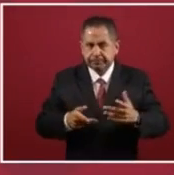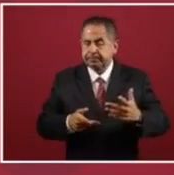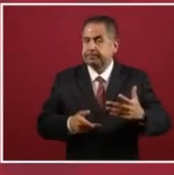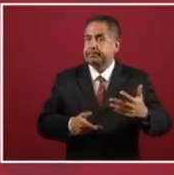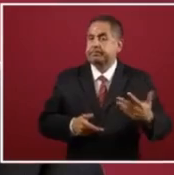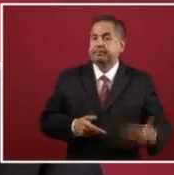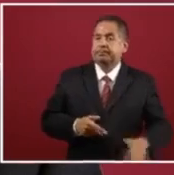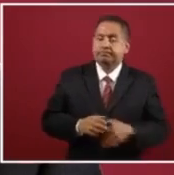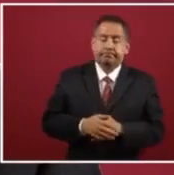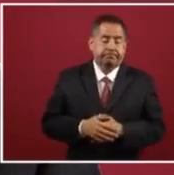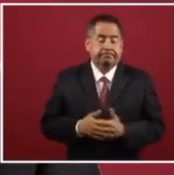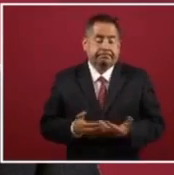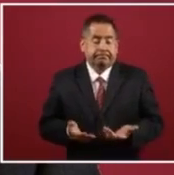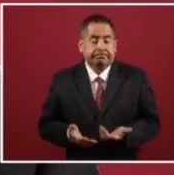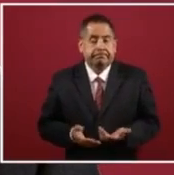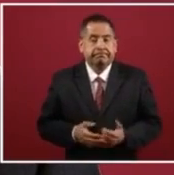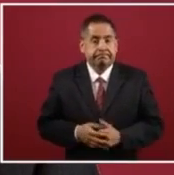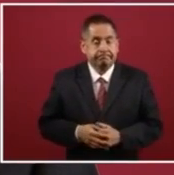Una acción